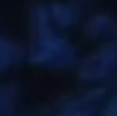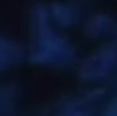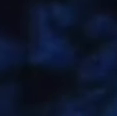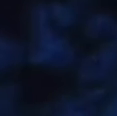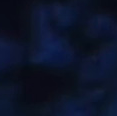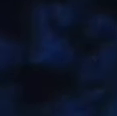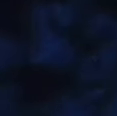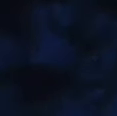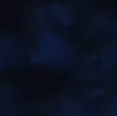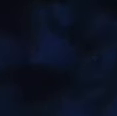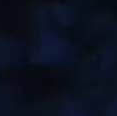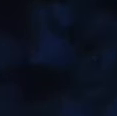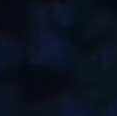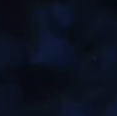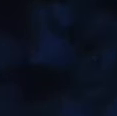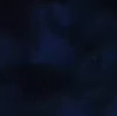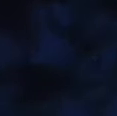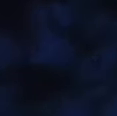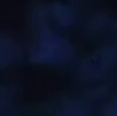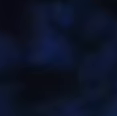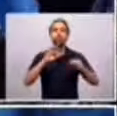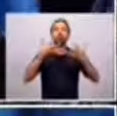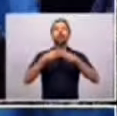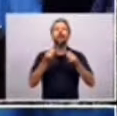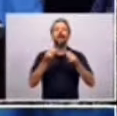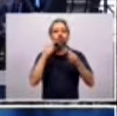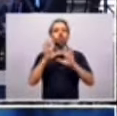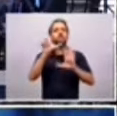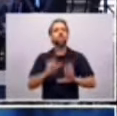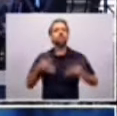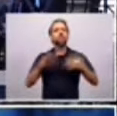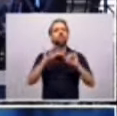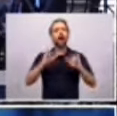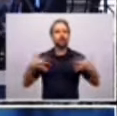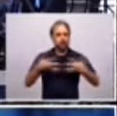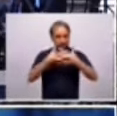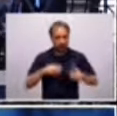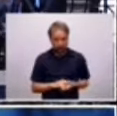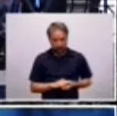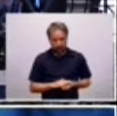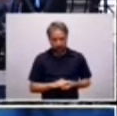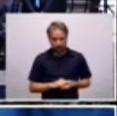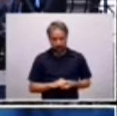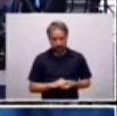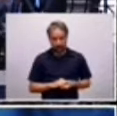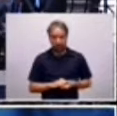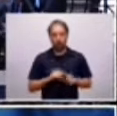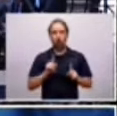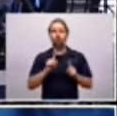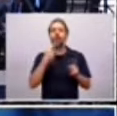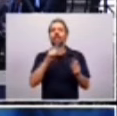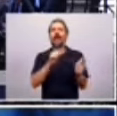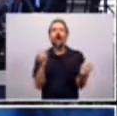de proyectos de ley que están dentro de la ley ómnibus. Y te digo otra cosa más, son las cajas. Porque cuando hablas de la situación